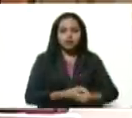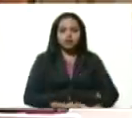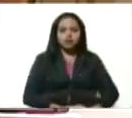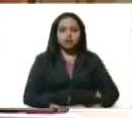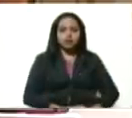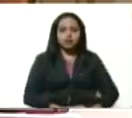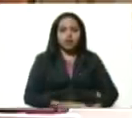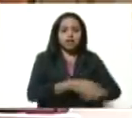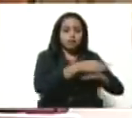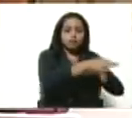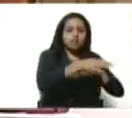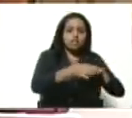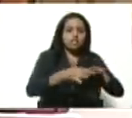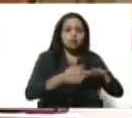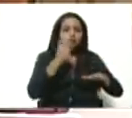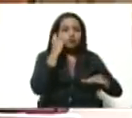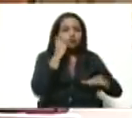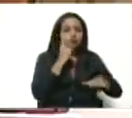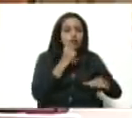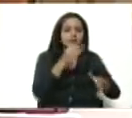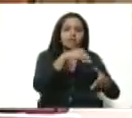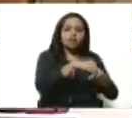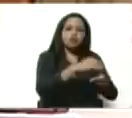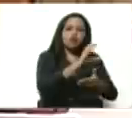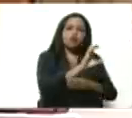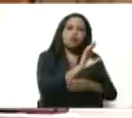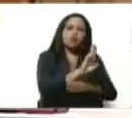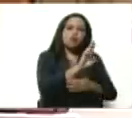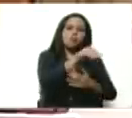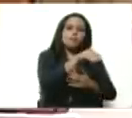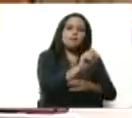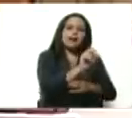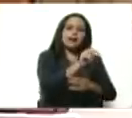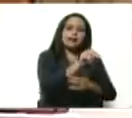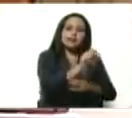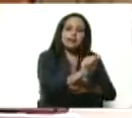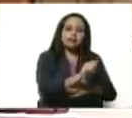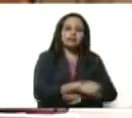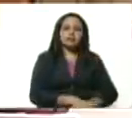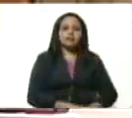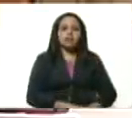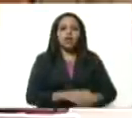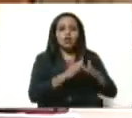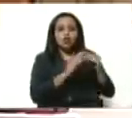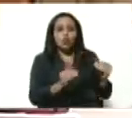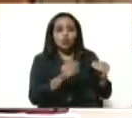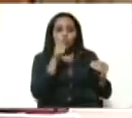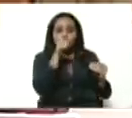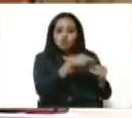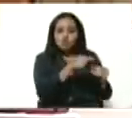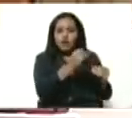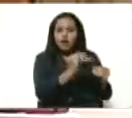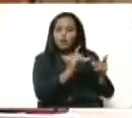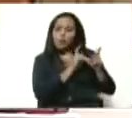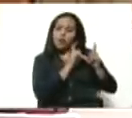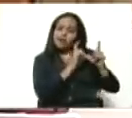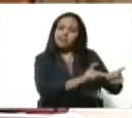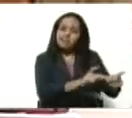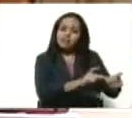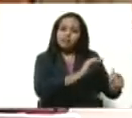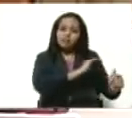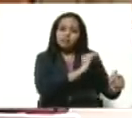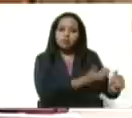municipio sucre en cumaná todos estos sitios quedan en cuarentena radical